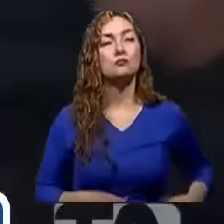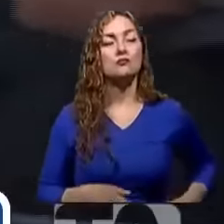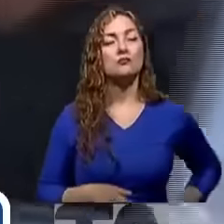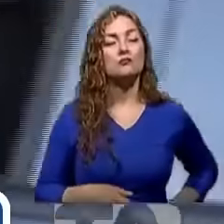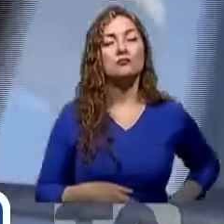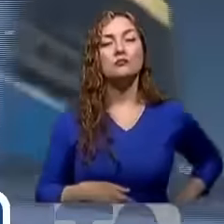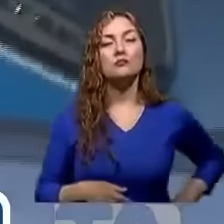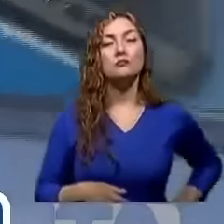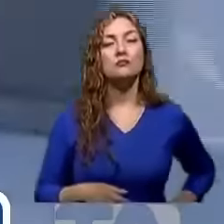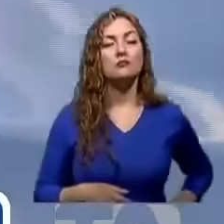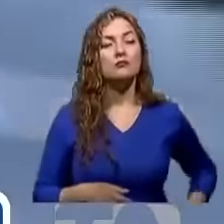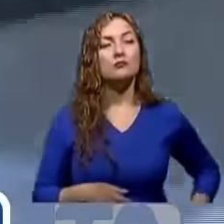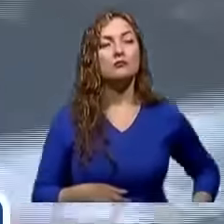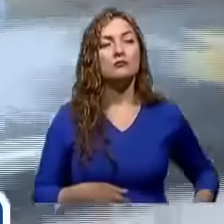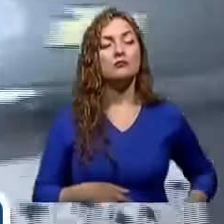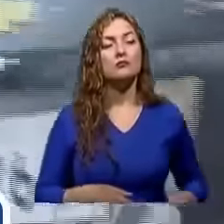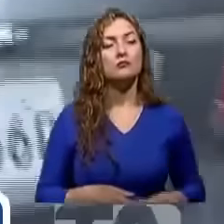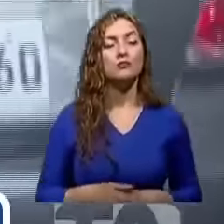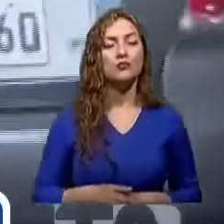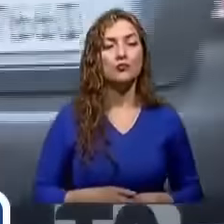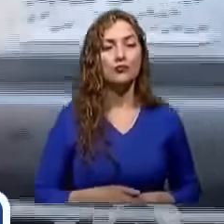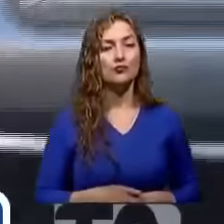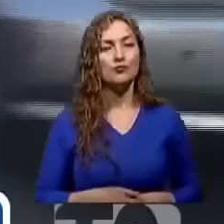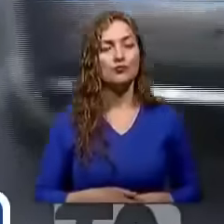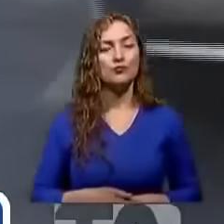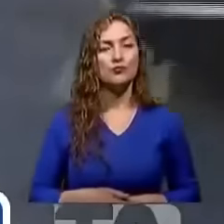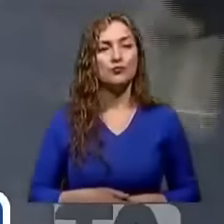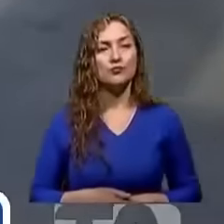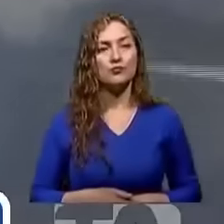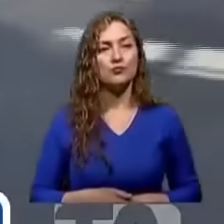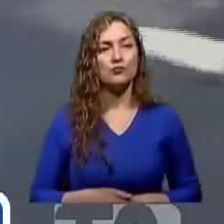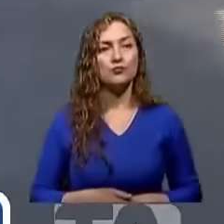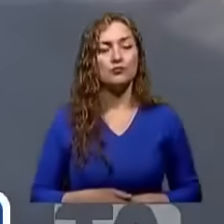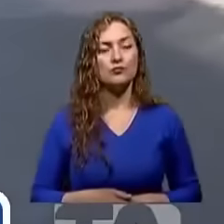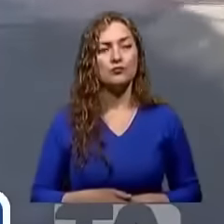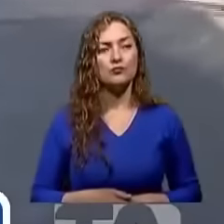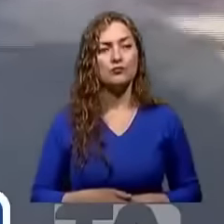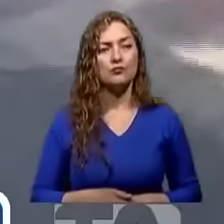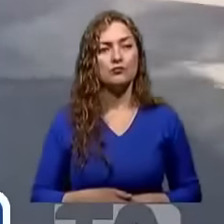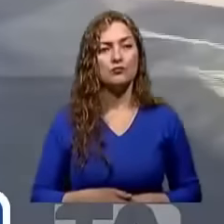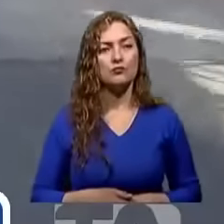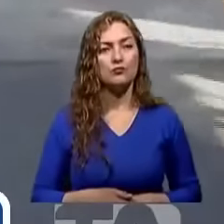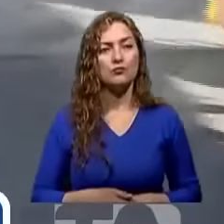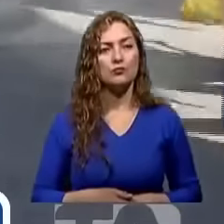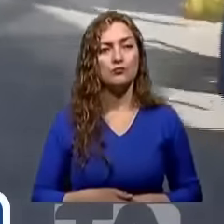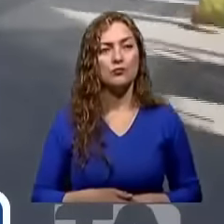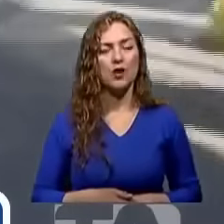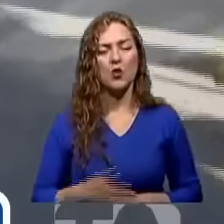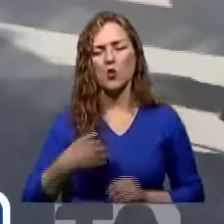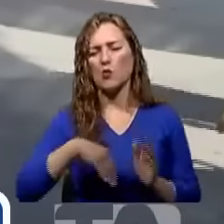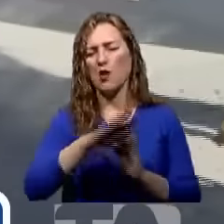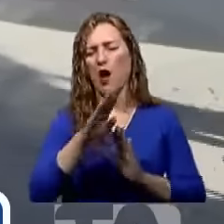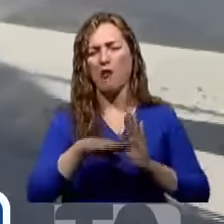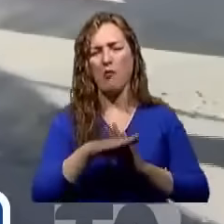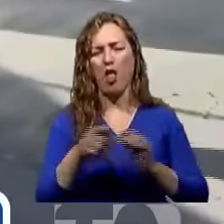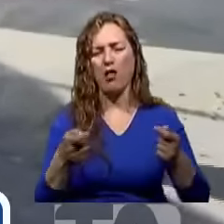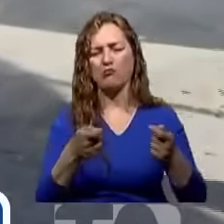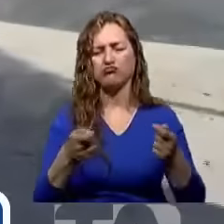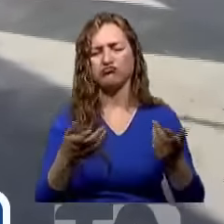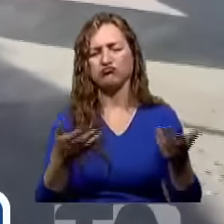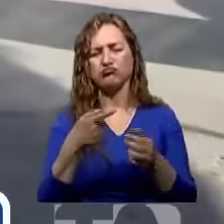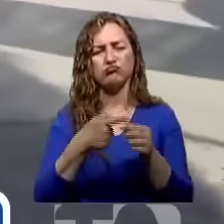las unidades de transporte público aquí en la ciudad. Recordemos, esta es una de las zonas conflictivas de Quito, por lo